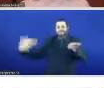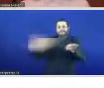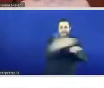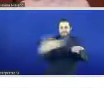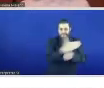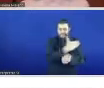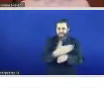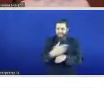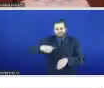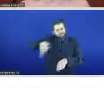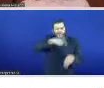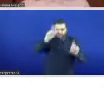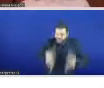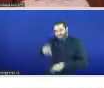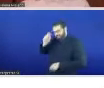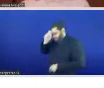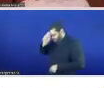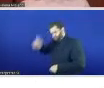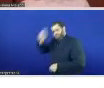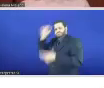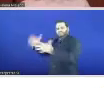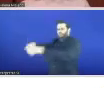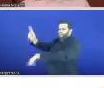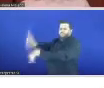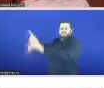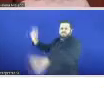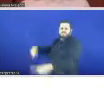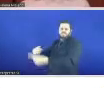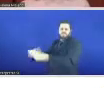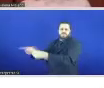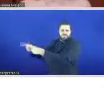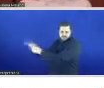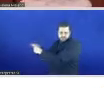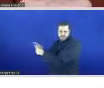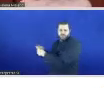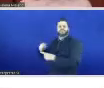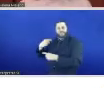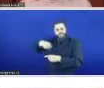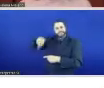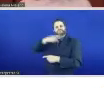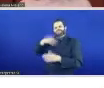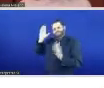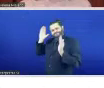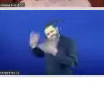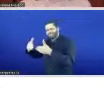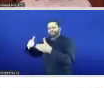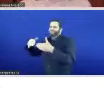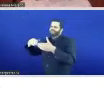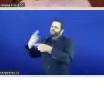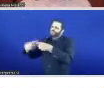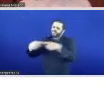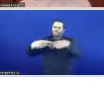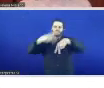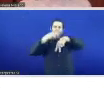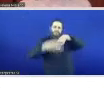pluralismo jurídico, respetuosa del enfoque de género e intercultural, y que también haya paridad